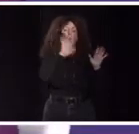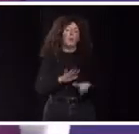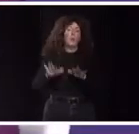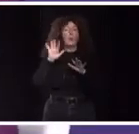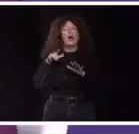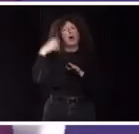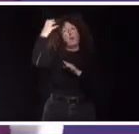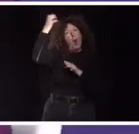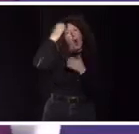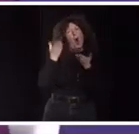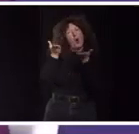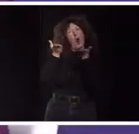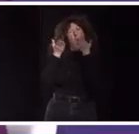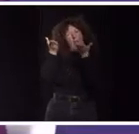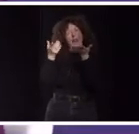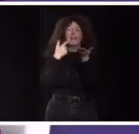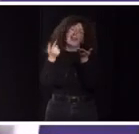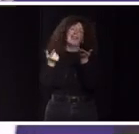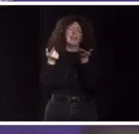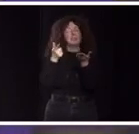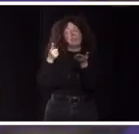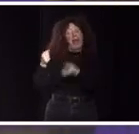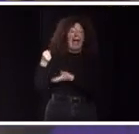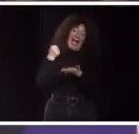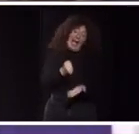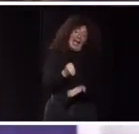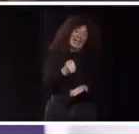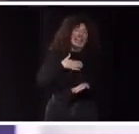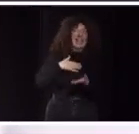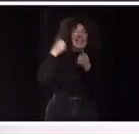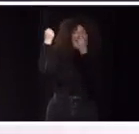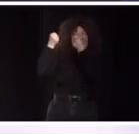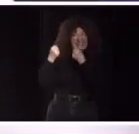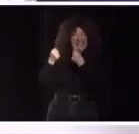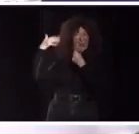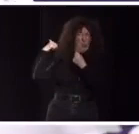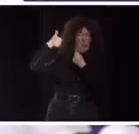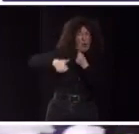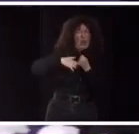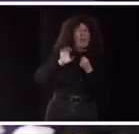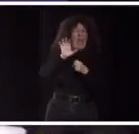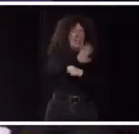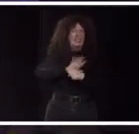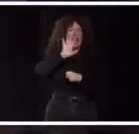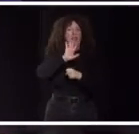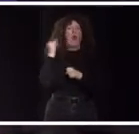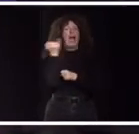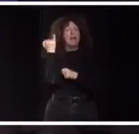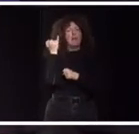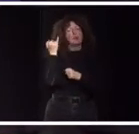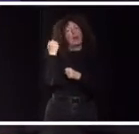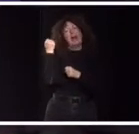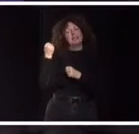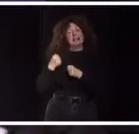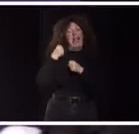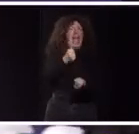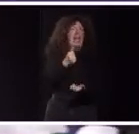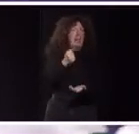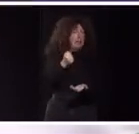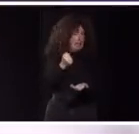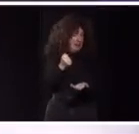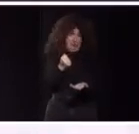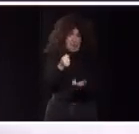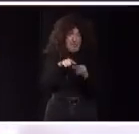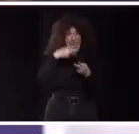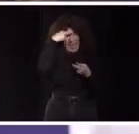la monarquía y legitimar el principio hereditario de una de las instituciones más importantes del Estado, como es la jefatura del Estado. Respeto